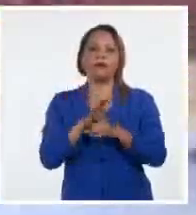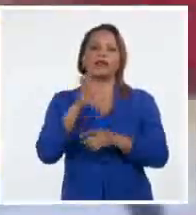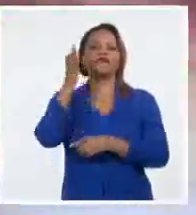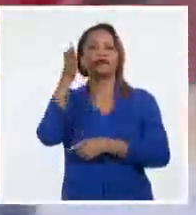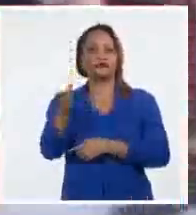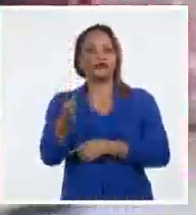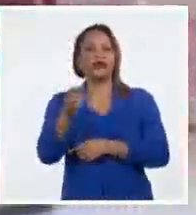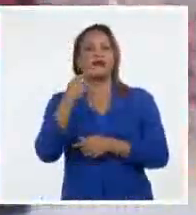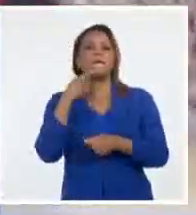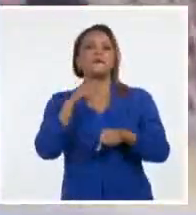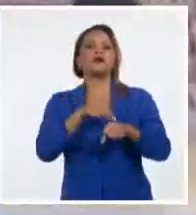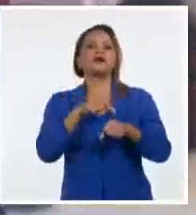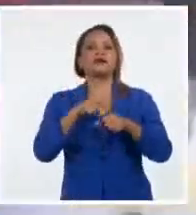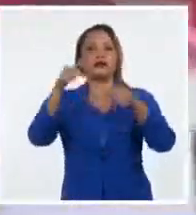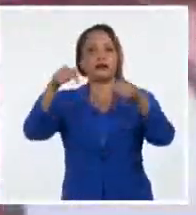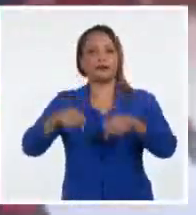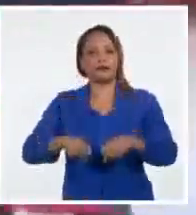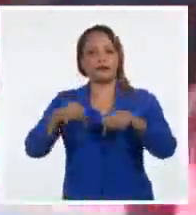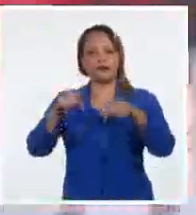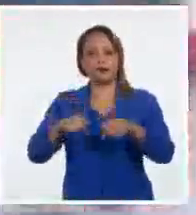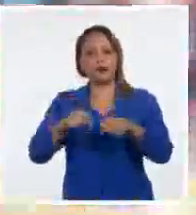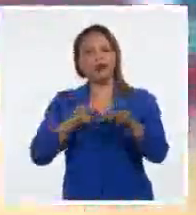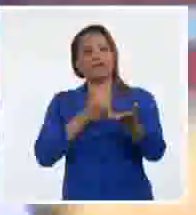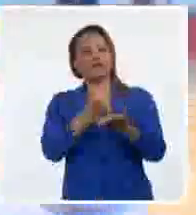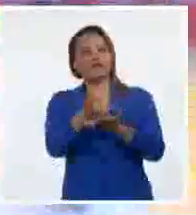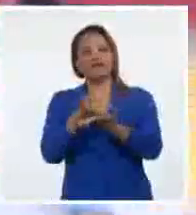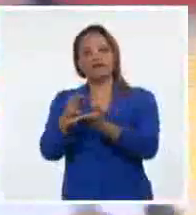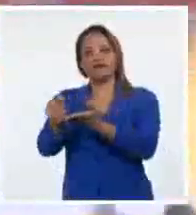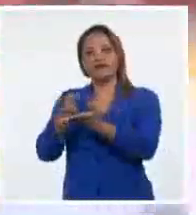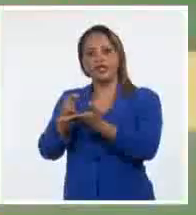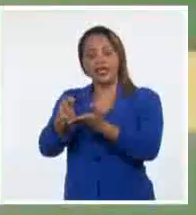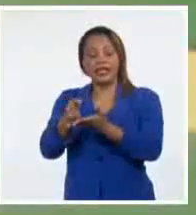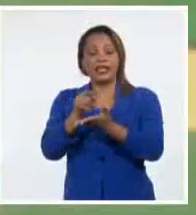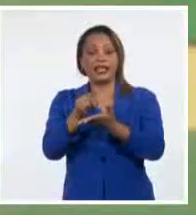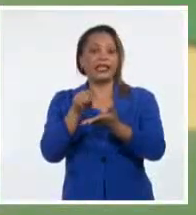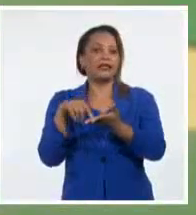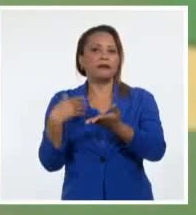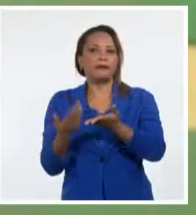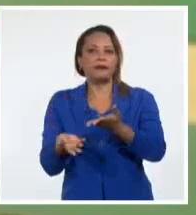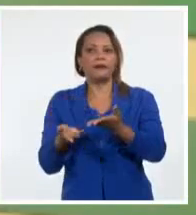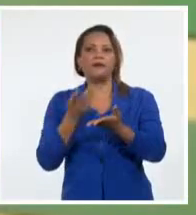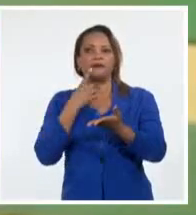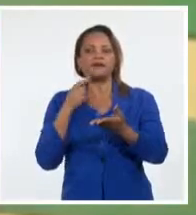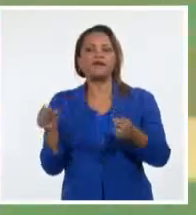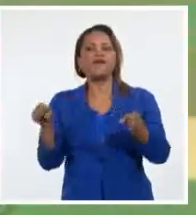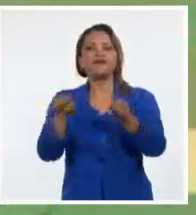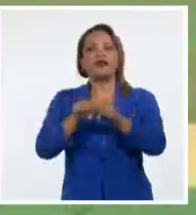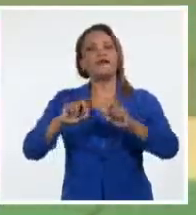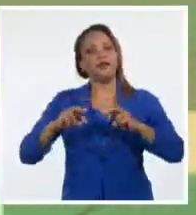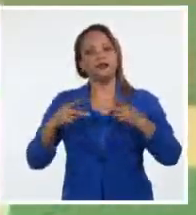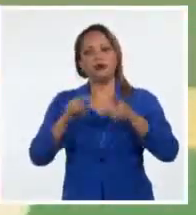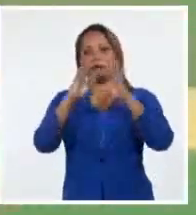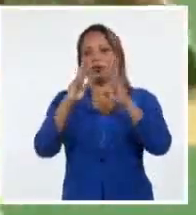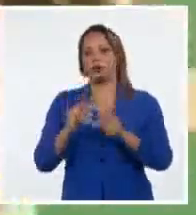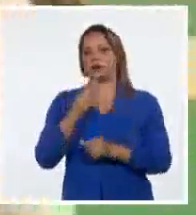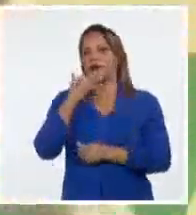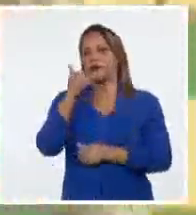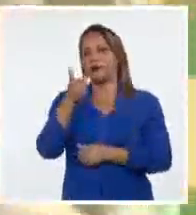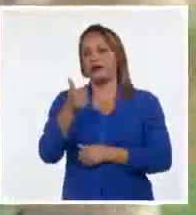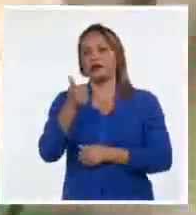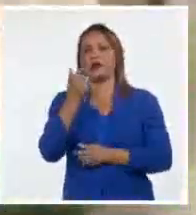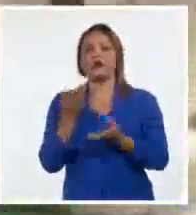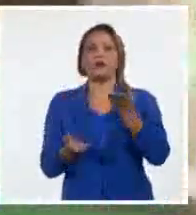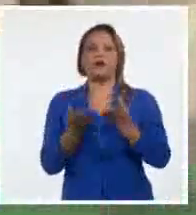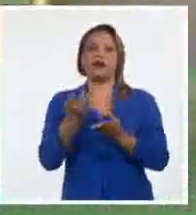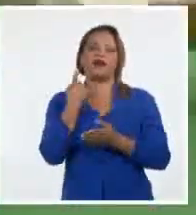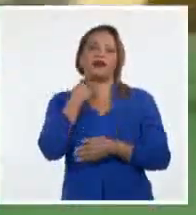el presente y era trazarnos líneas directrices para proyectarnos un resultado superior ahora en el